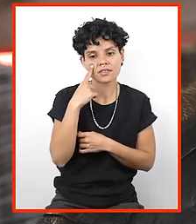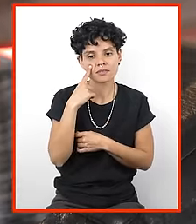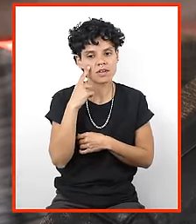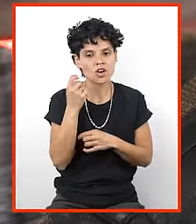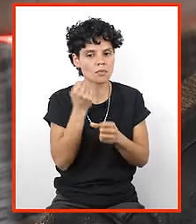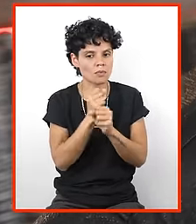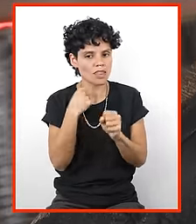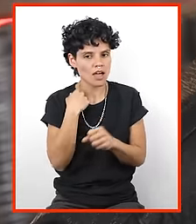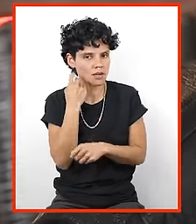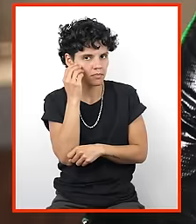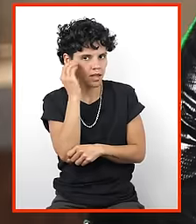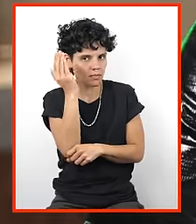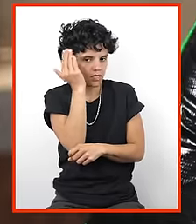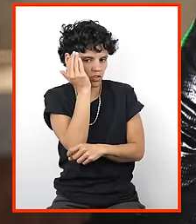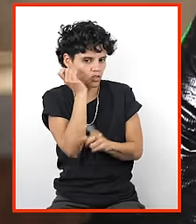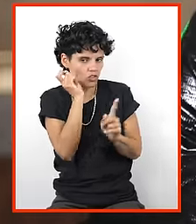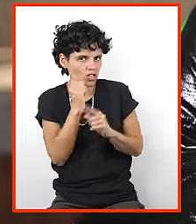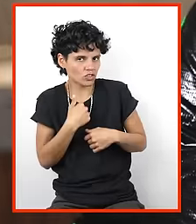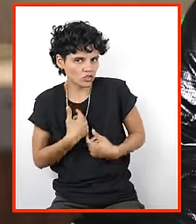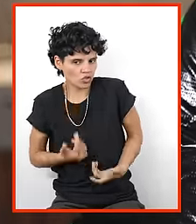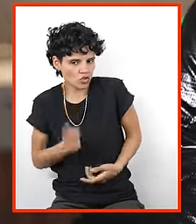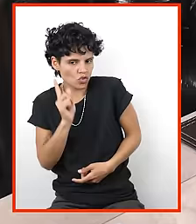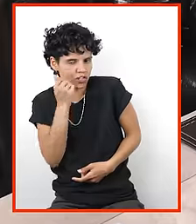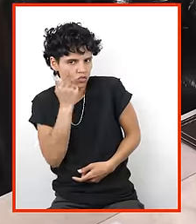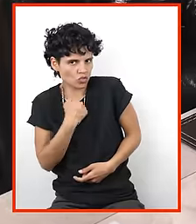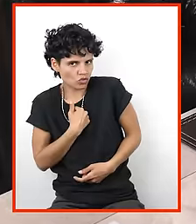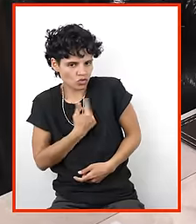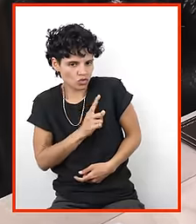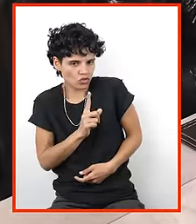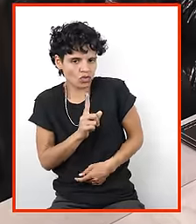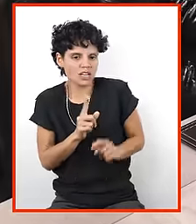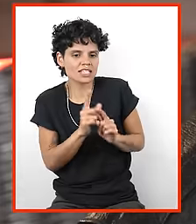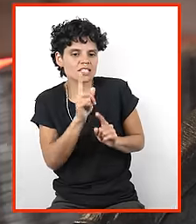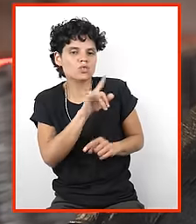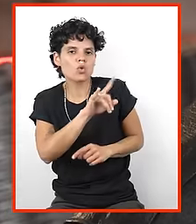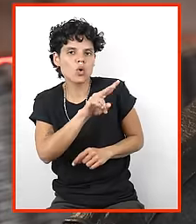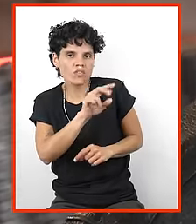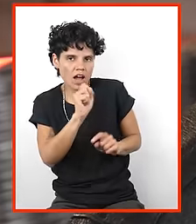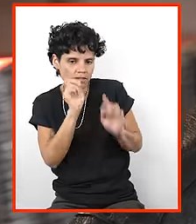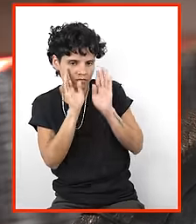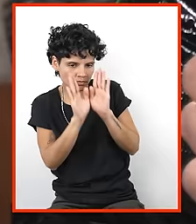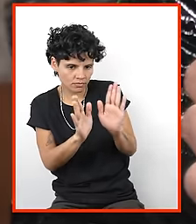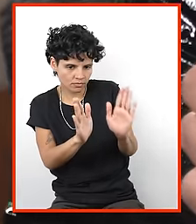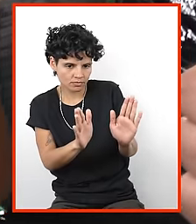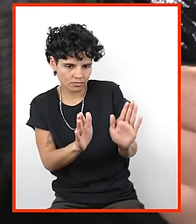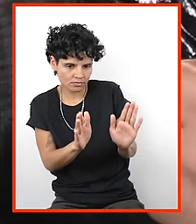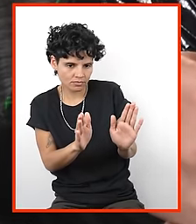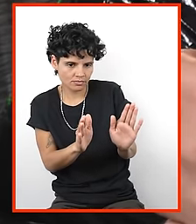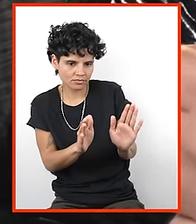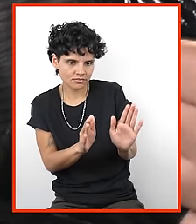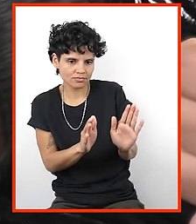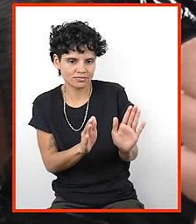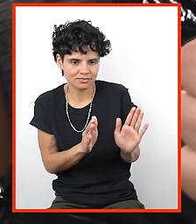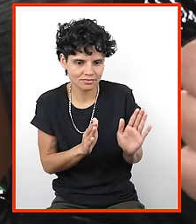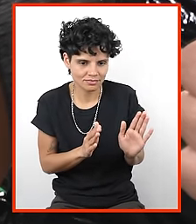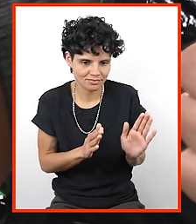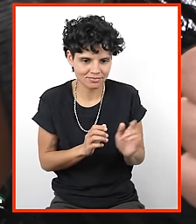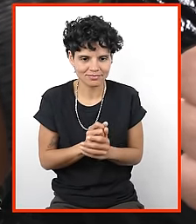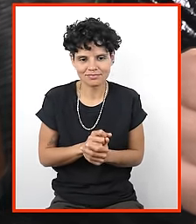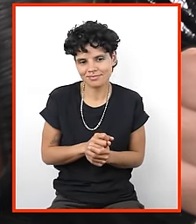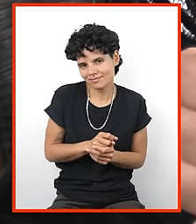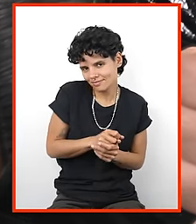enfocar, porque no, esto no, es como... Tú no, a ti no, no te estamos enfocando. Yo. No, solo es la imagen de Búa. Sobre tu talento oculto.